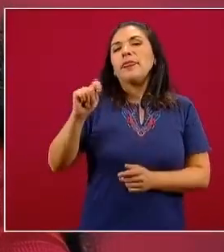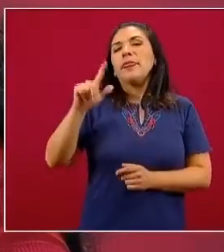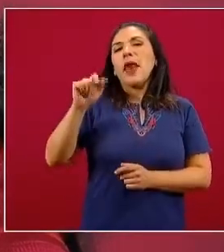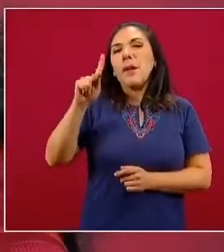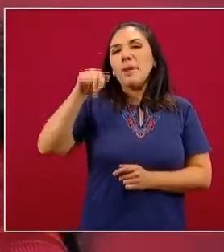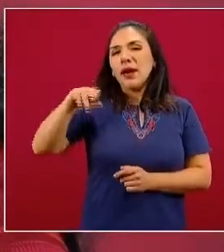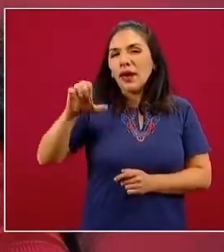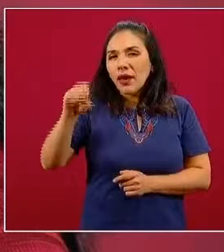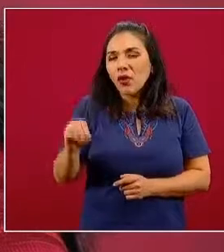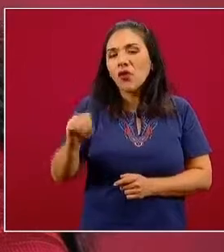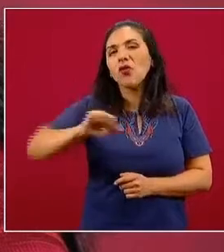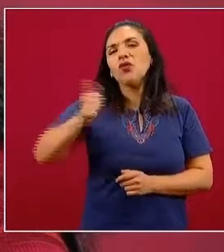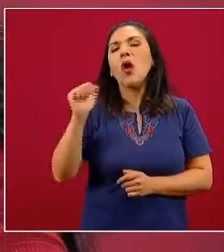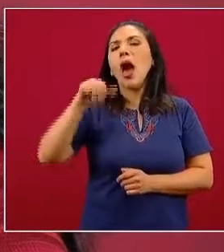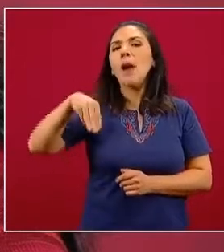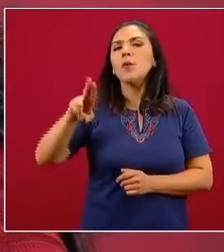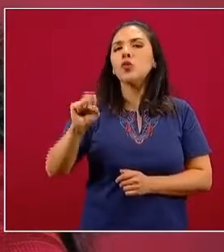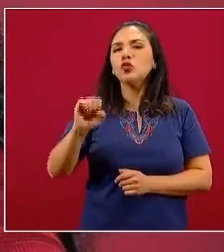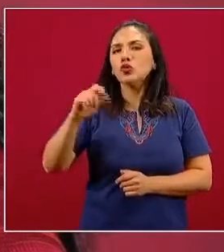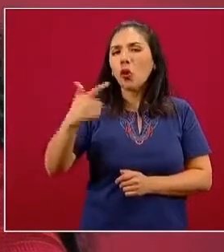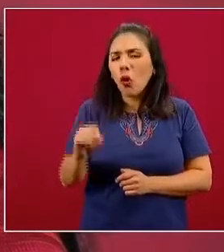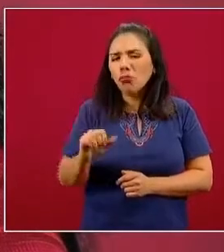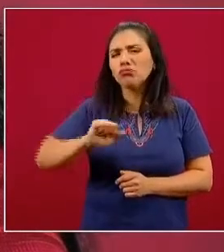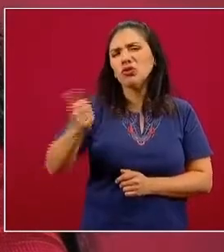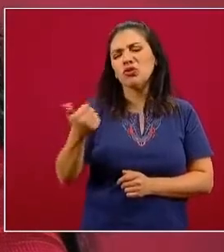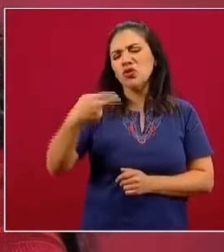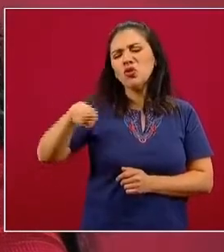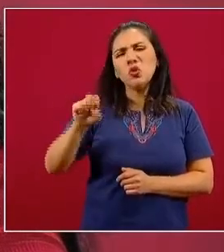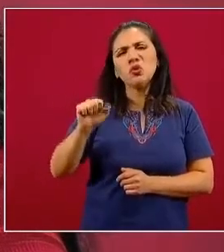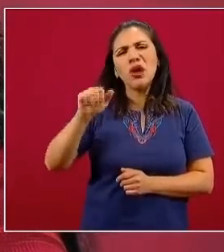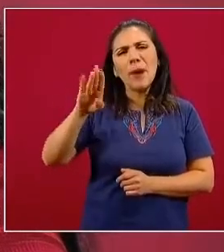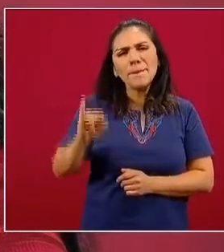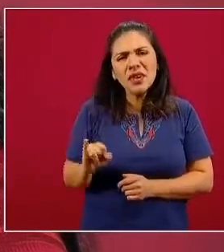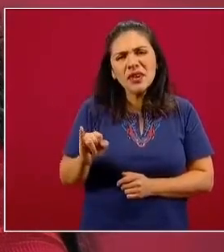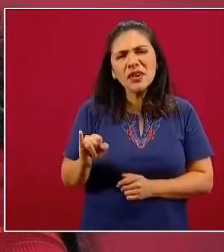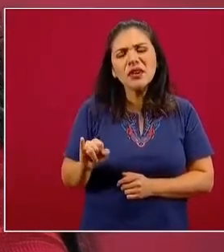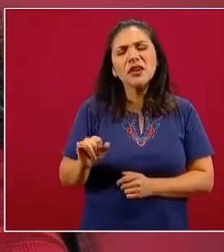Tlapaneco, Amuzgo, Ñusabi,